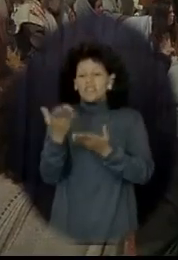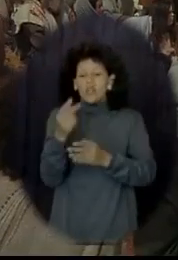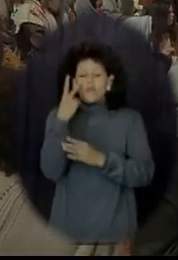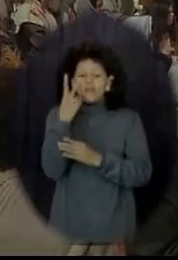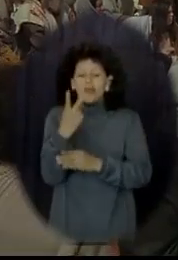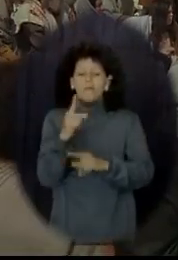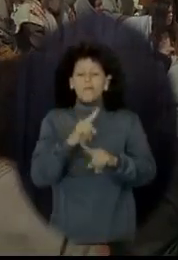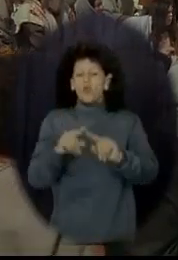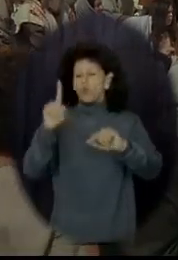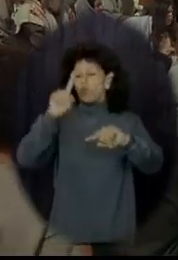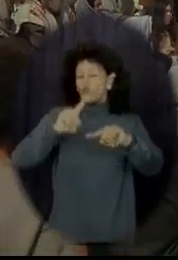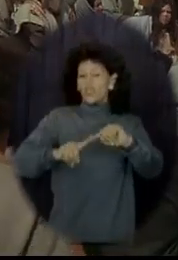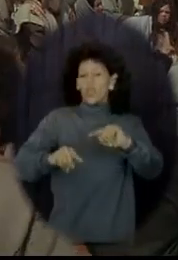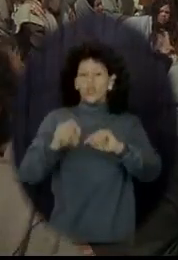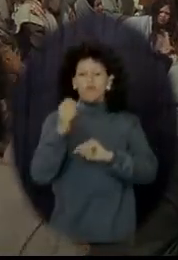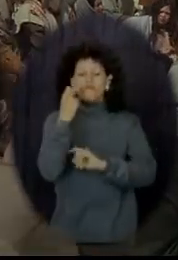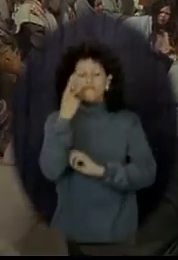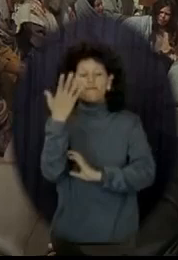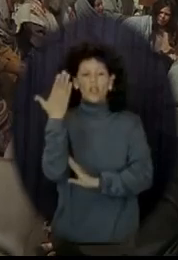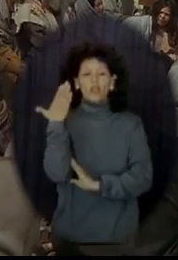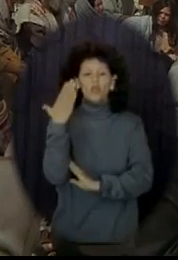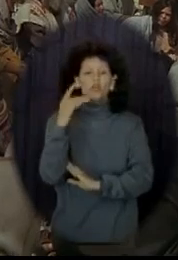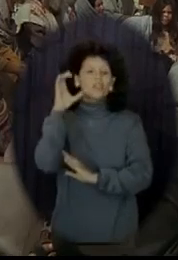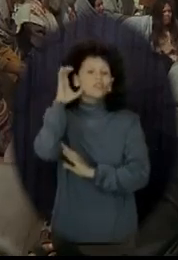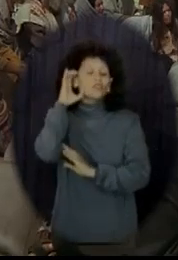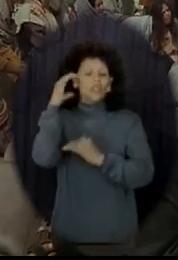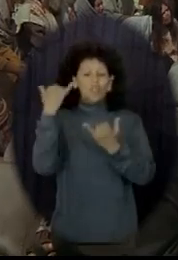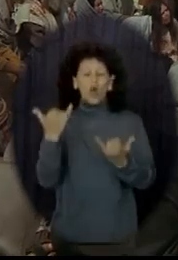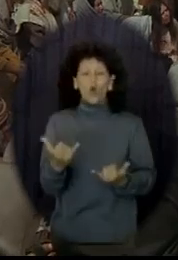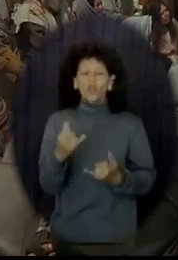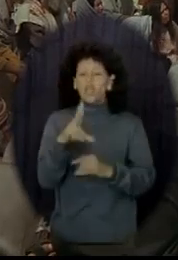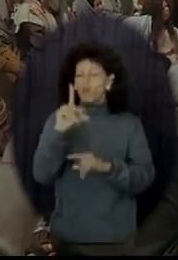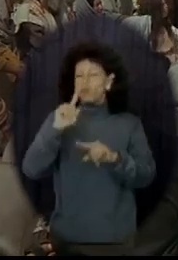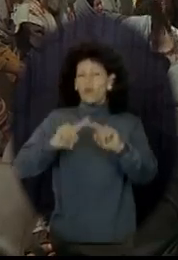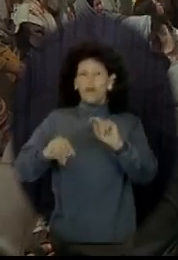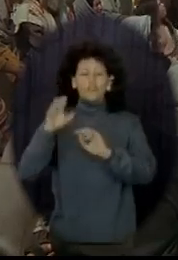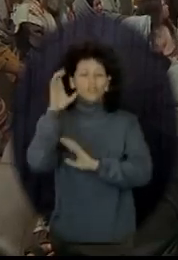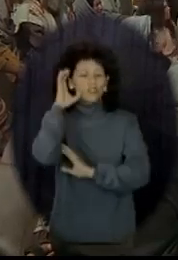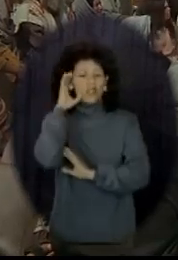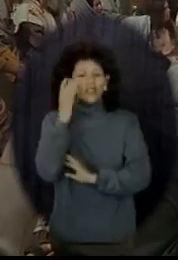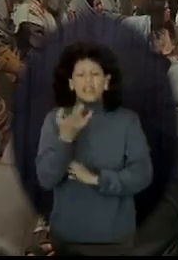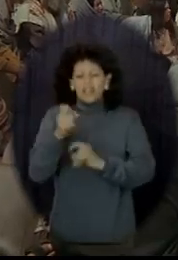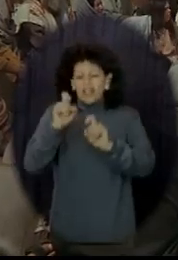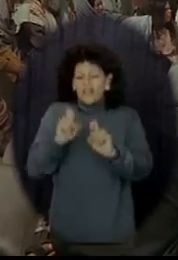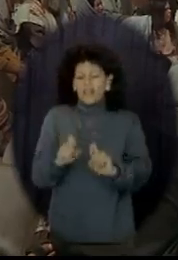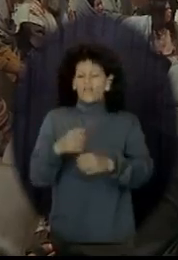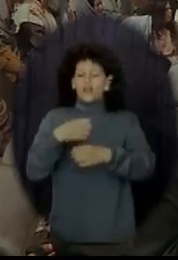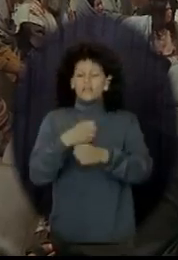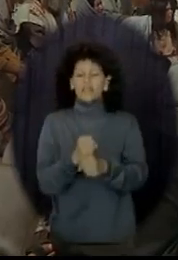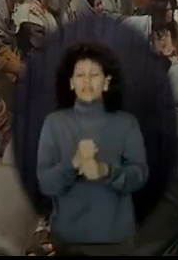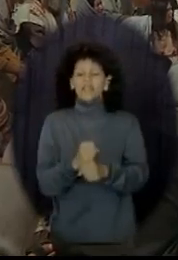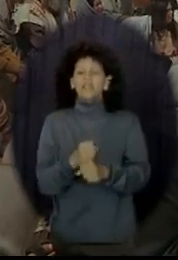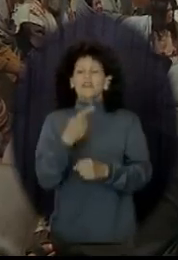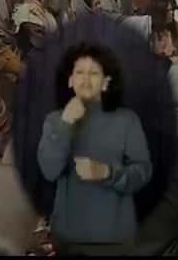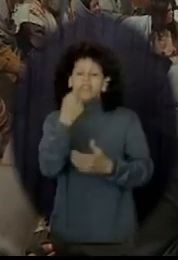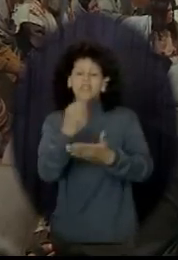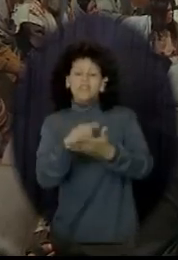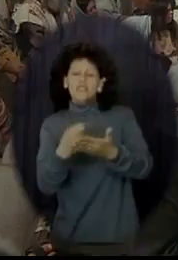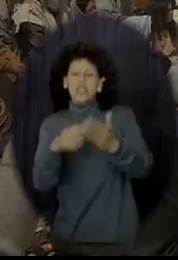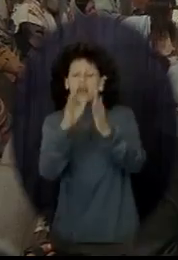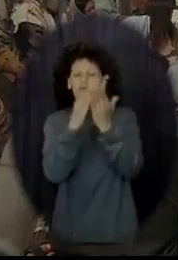desearon ver lo que ustedes ven y no lo vieron. Escuchar lo que ahora escuchan y no lo escucharon. ¿Qué debo